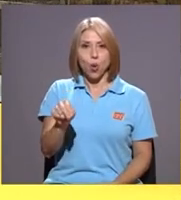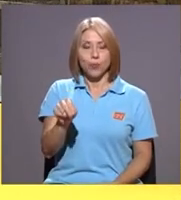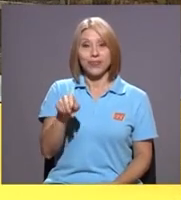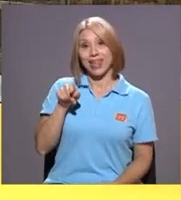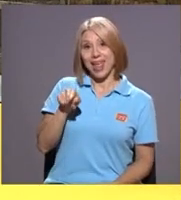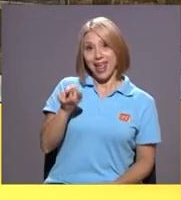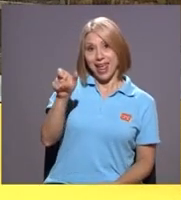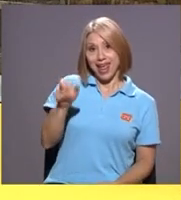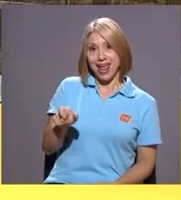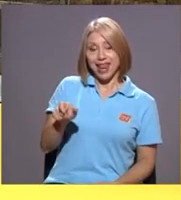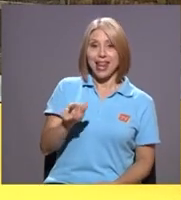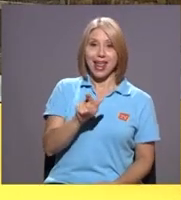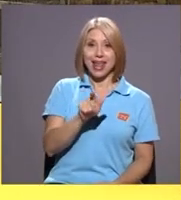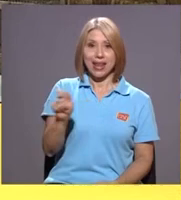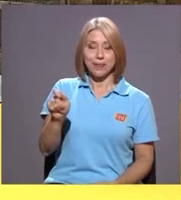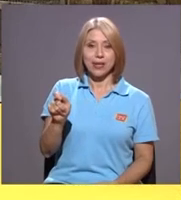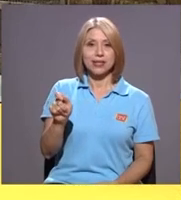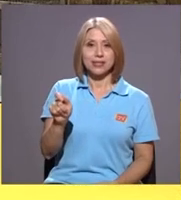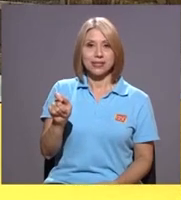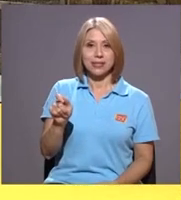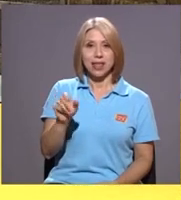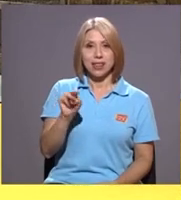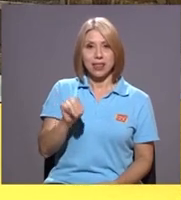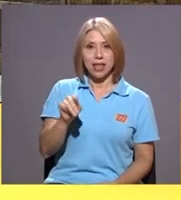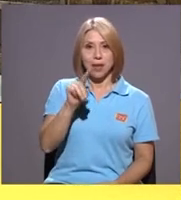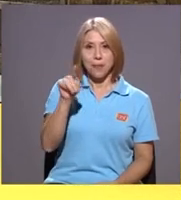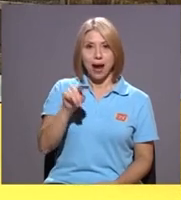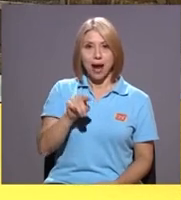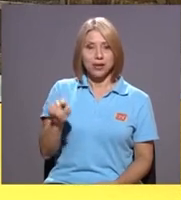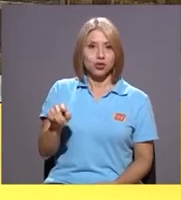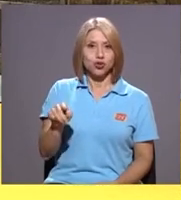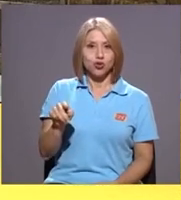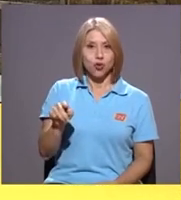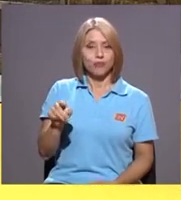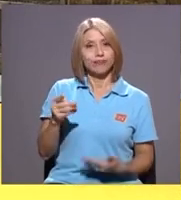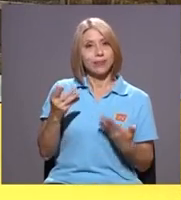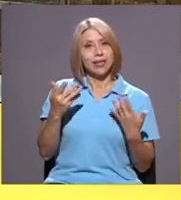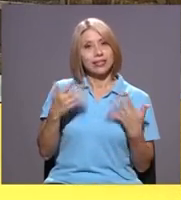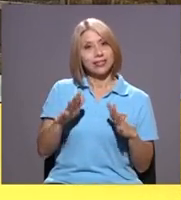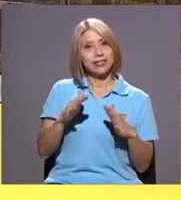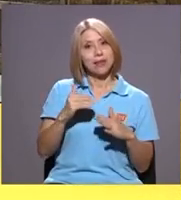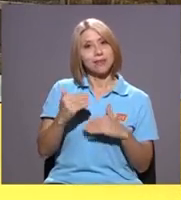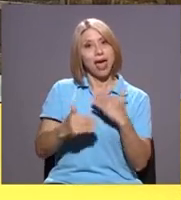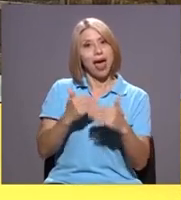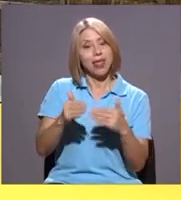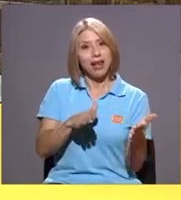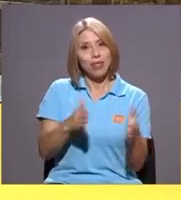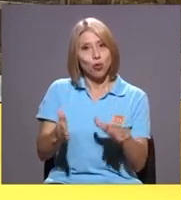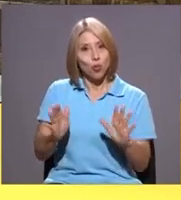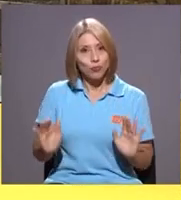mes de marzo se nos adelantó.